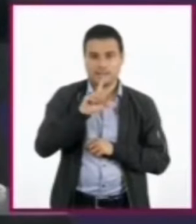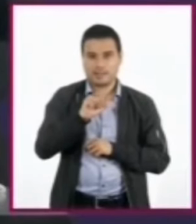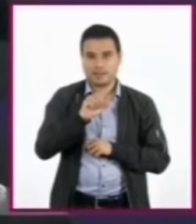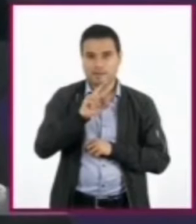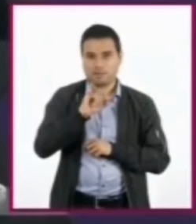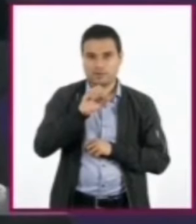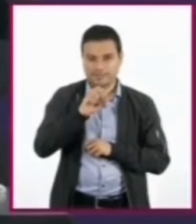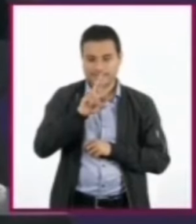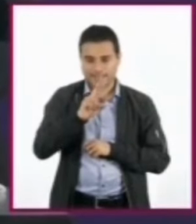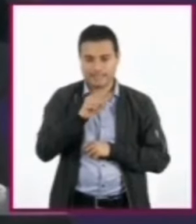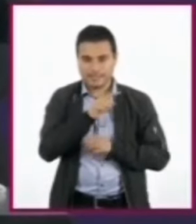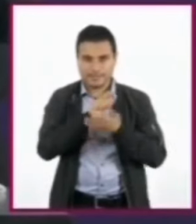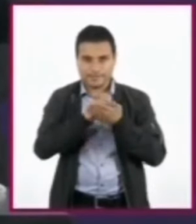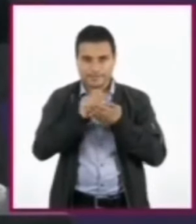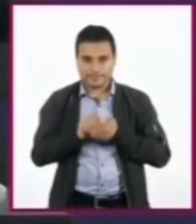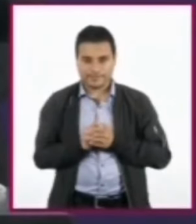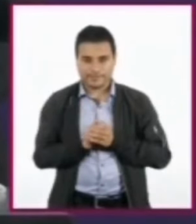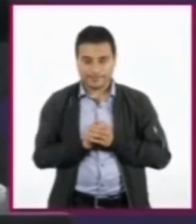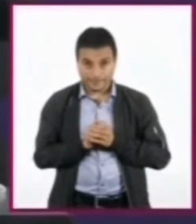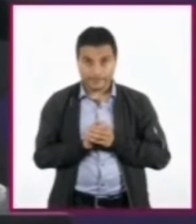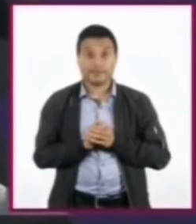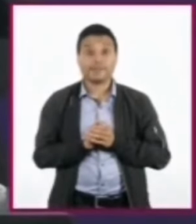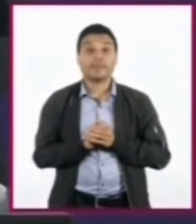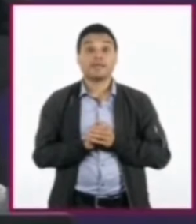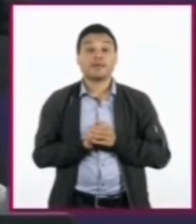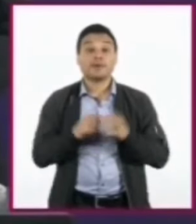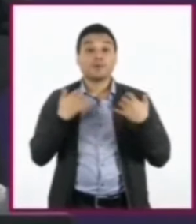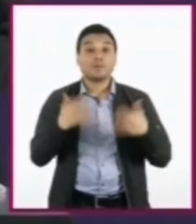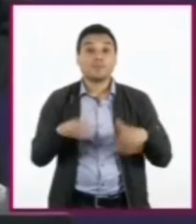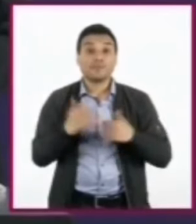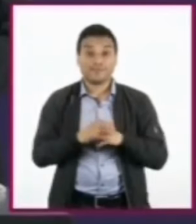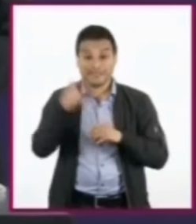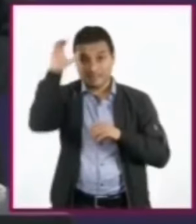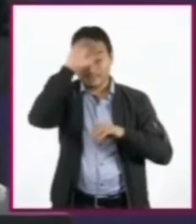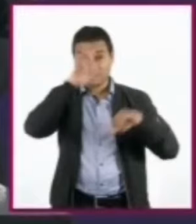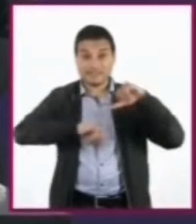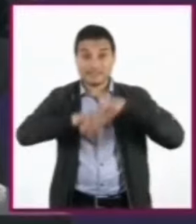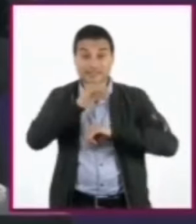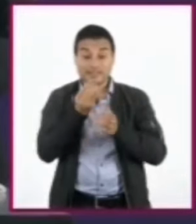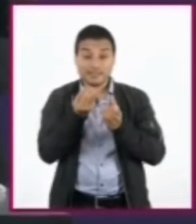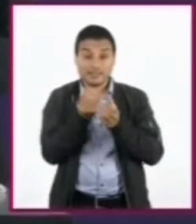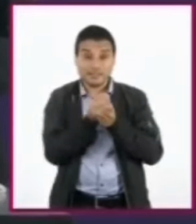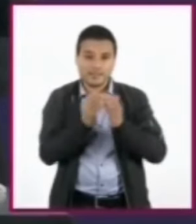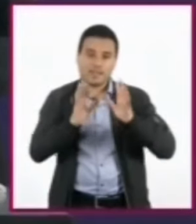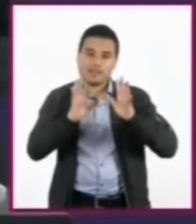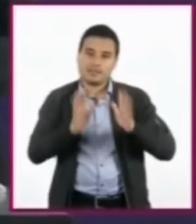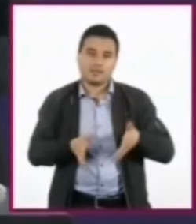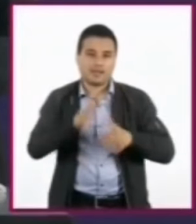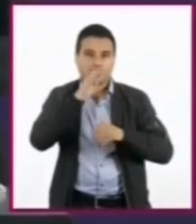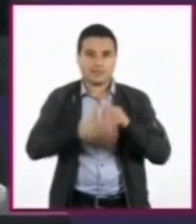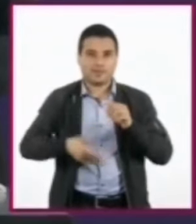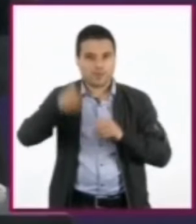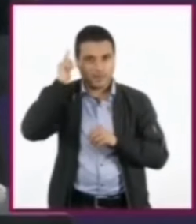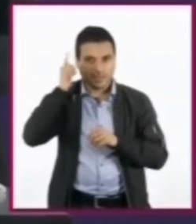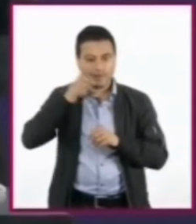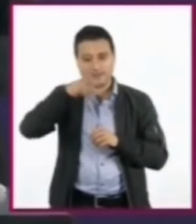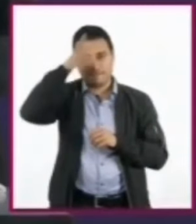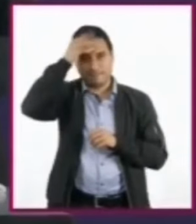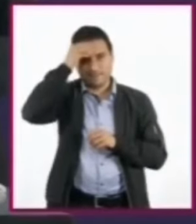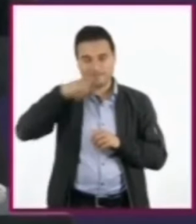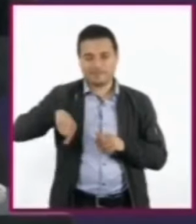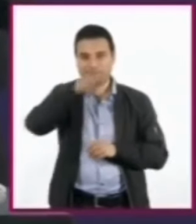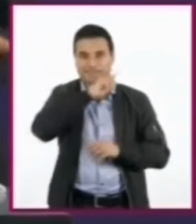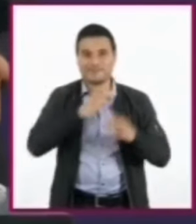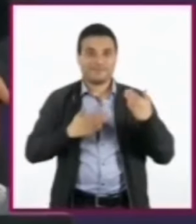esta ocasión hemos concluido con nuestra sesión de Ciencias Química. Esperamos que hayas aprendido y disfrutado del